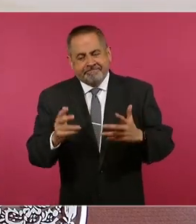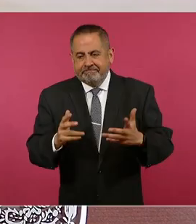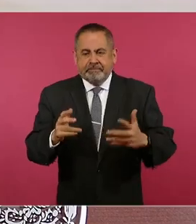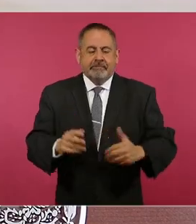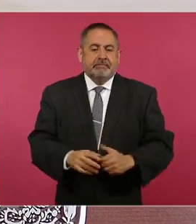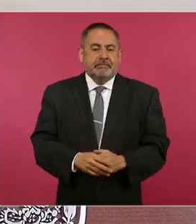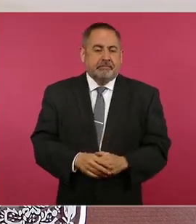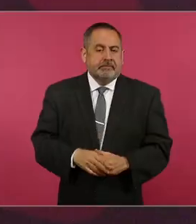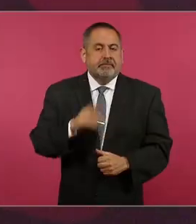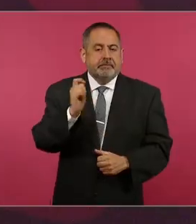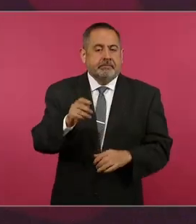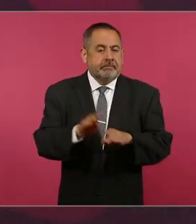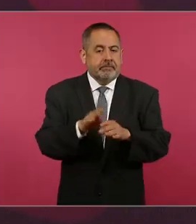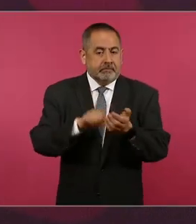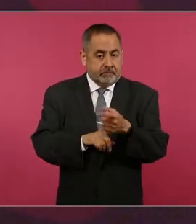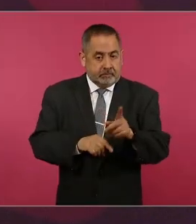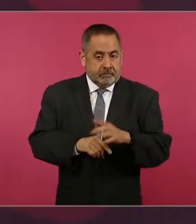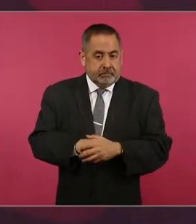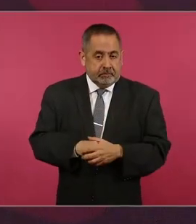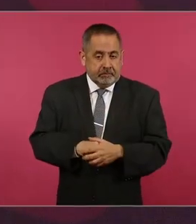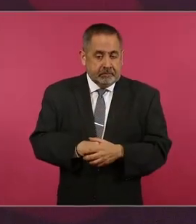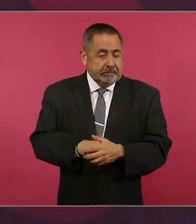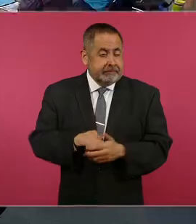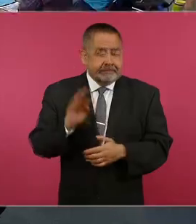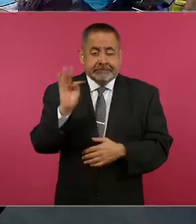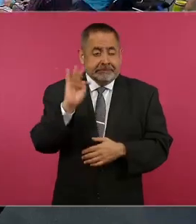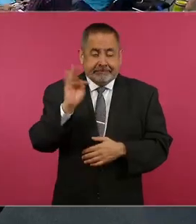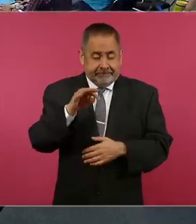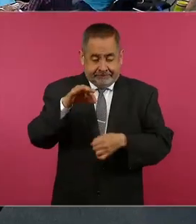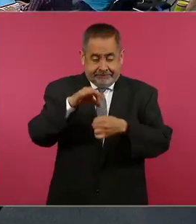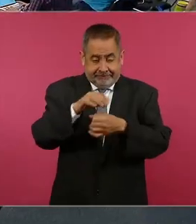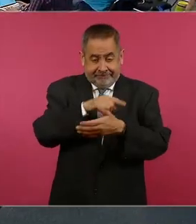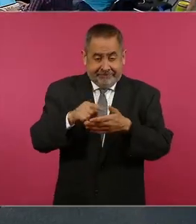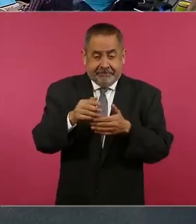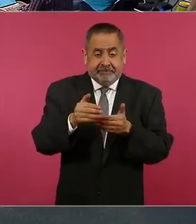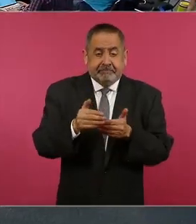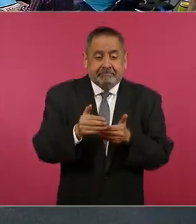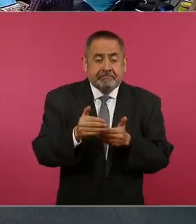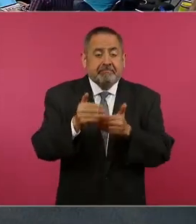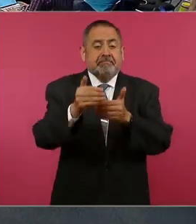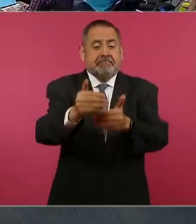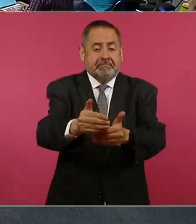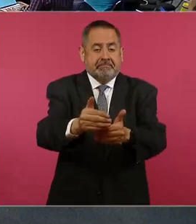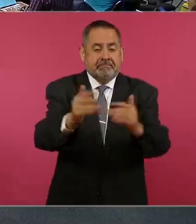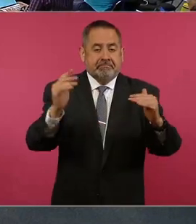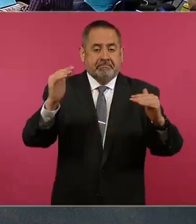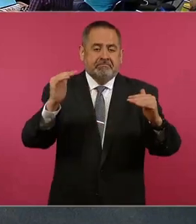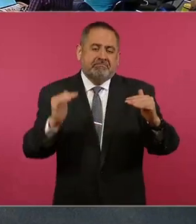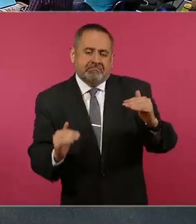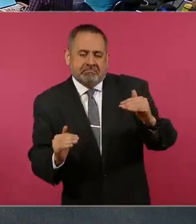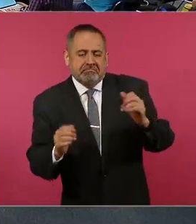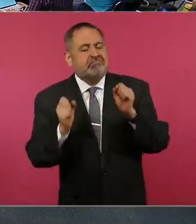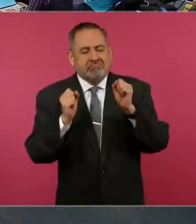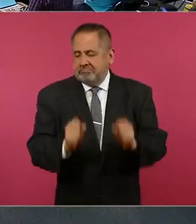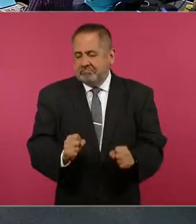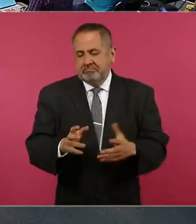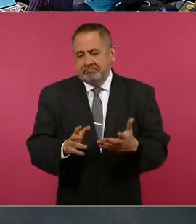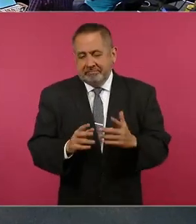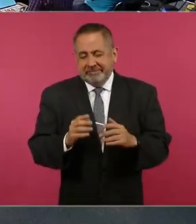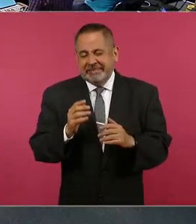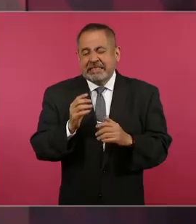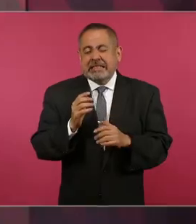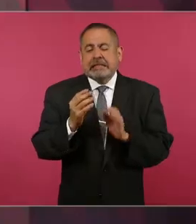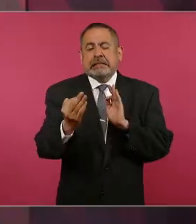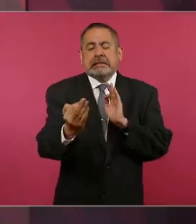al grado que si hubiese tardado más la elección o sea